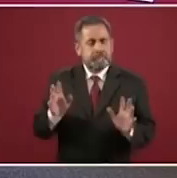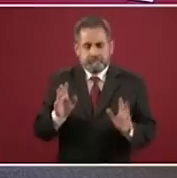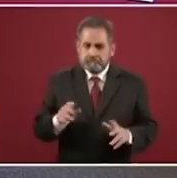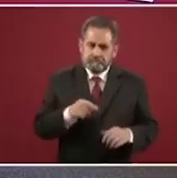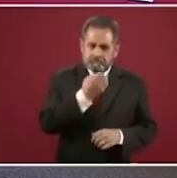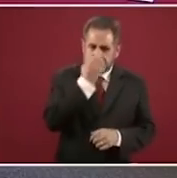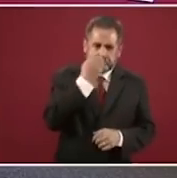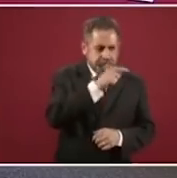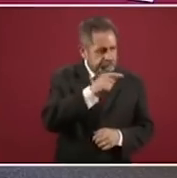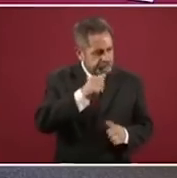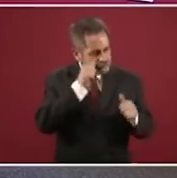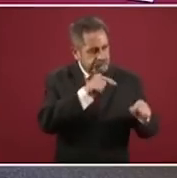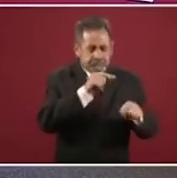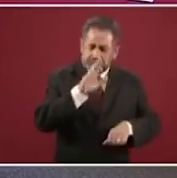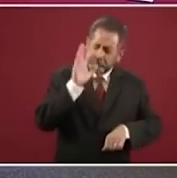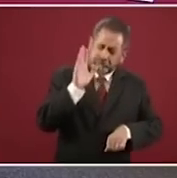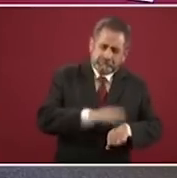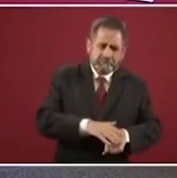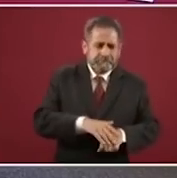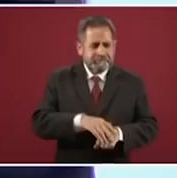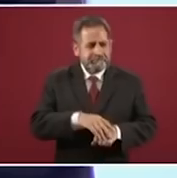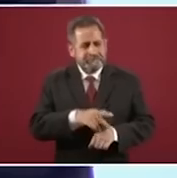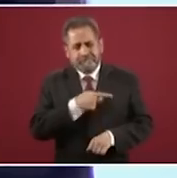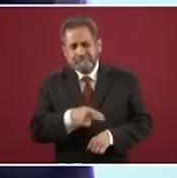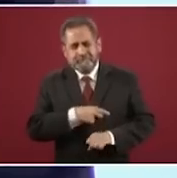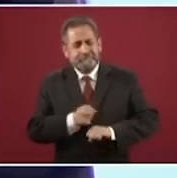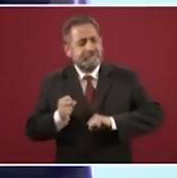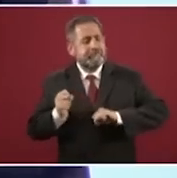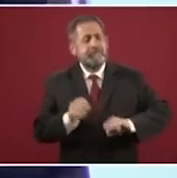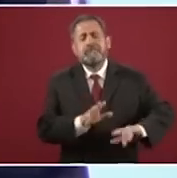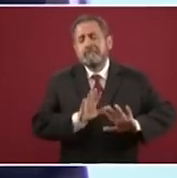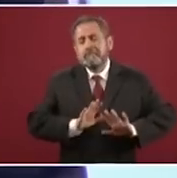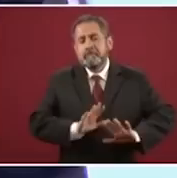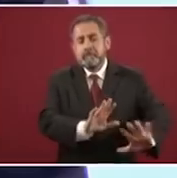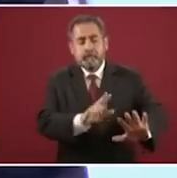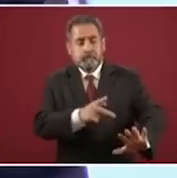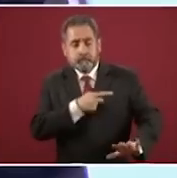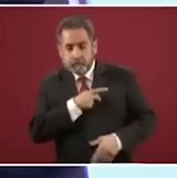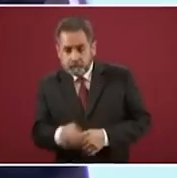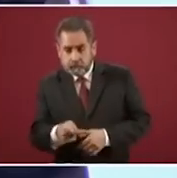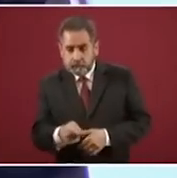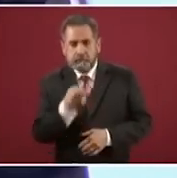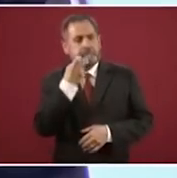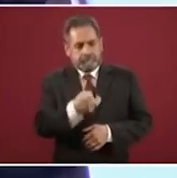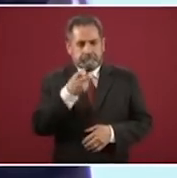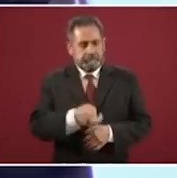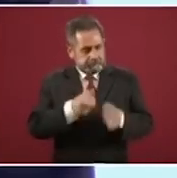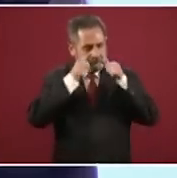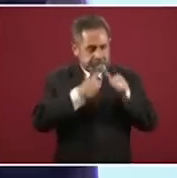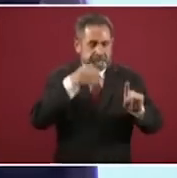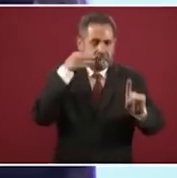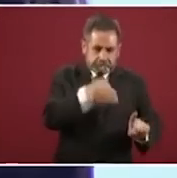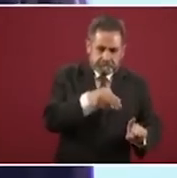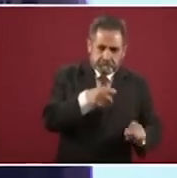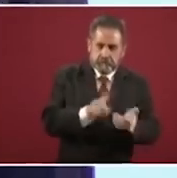atendiendo a la gente más olvidada, marginada, pobre del país,